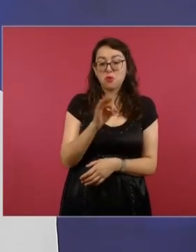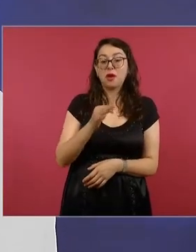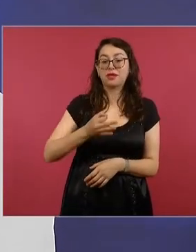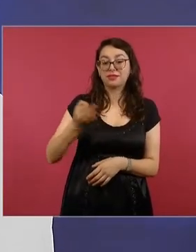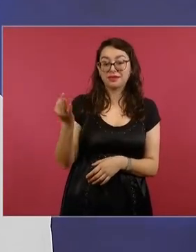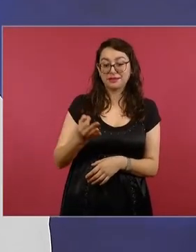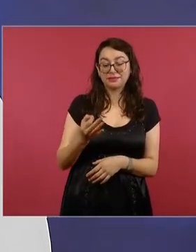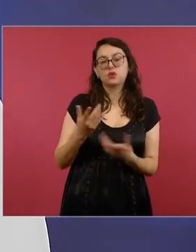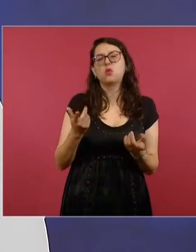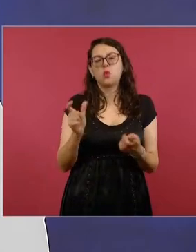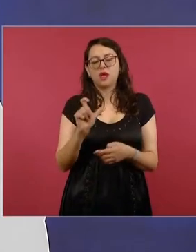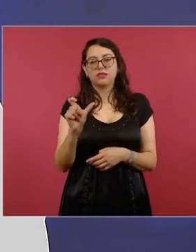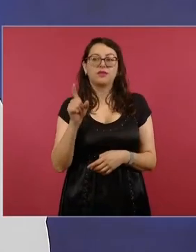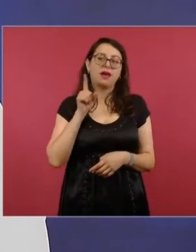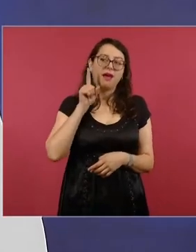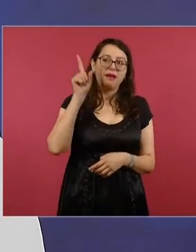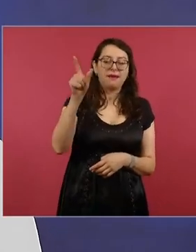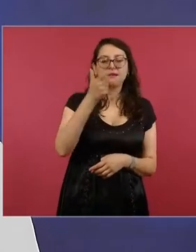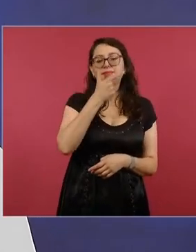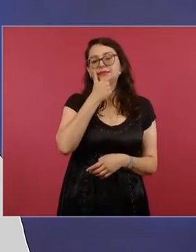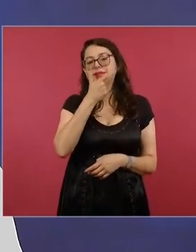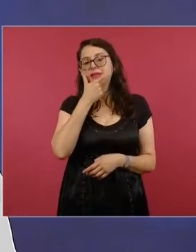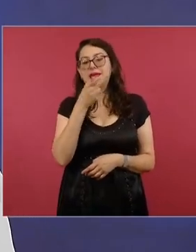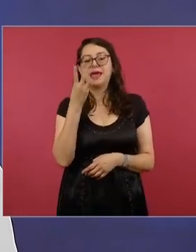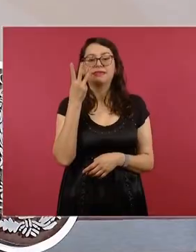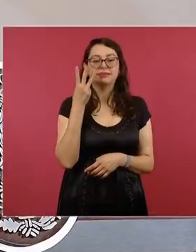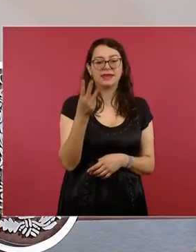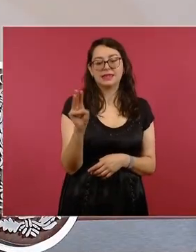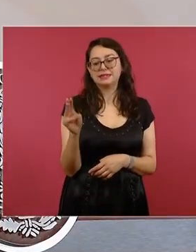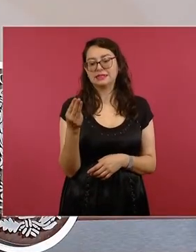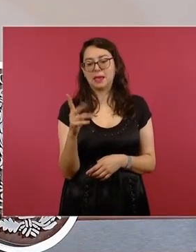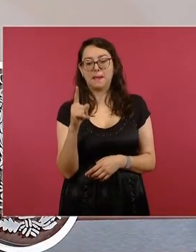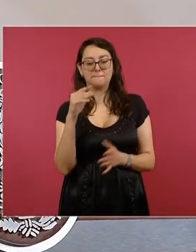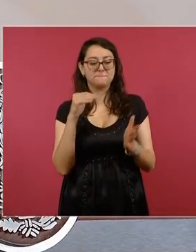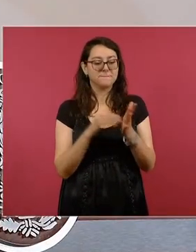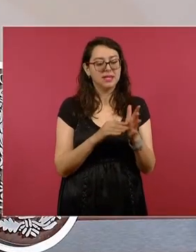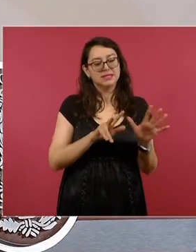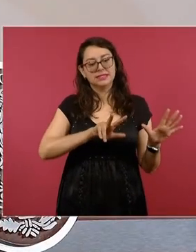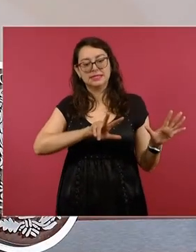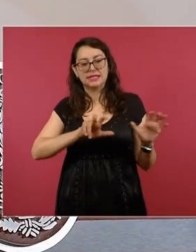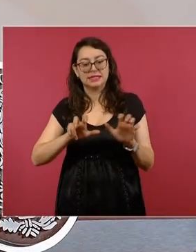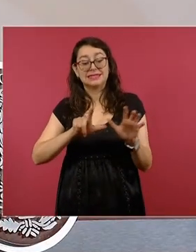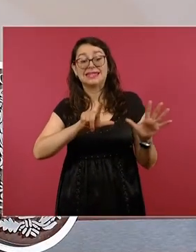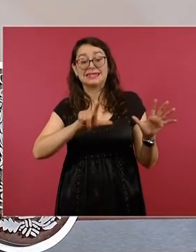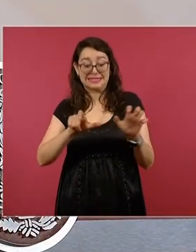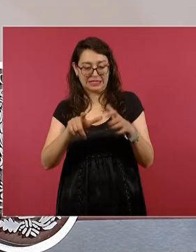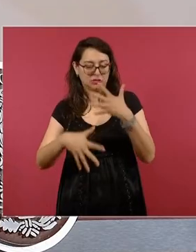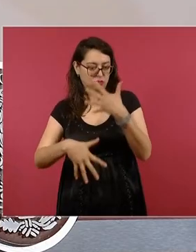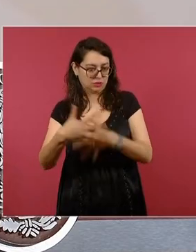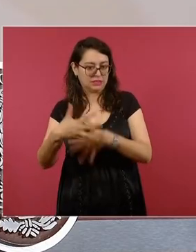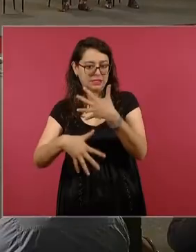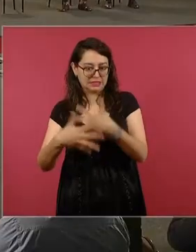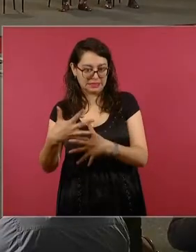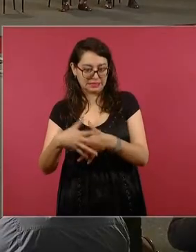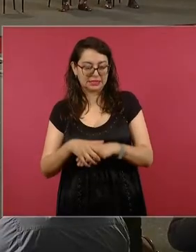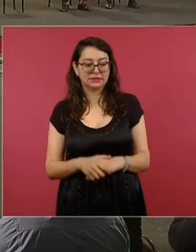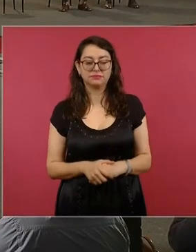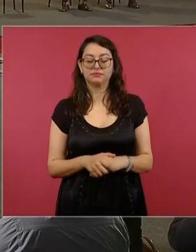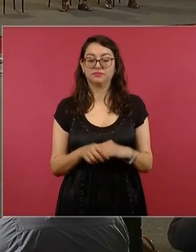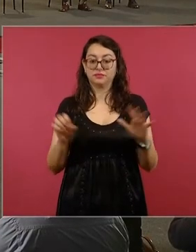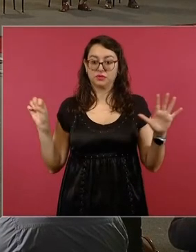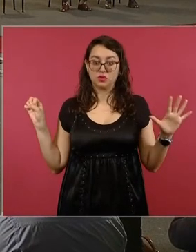lugar en Inglaterra el 3 de mayo de 1715. Un eclipse solar total es una